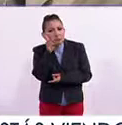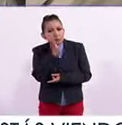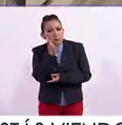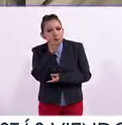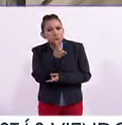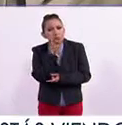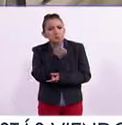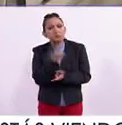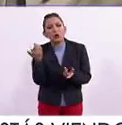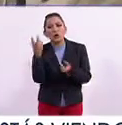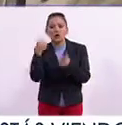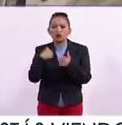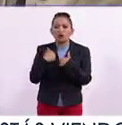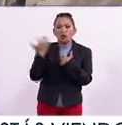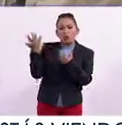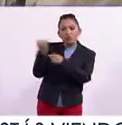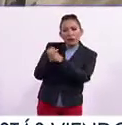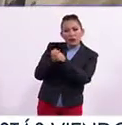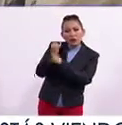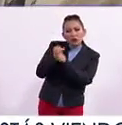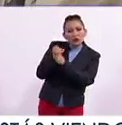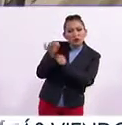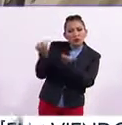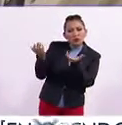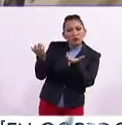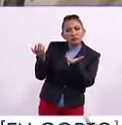investigaciones que hemos hecho